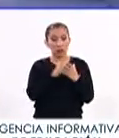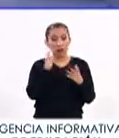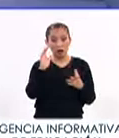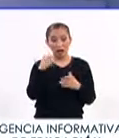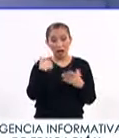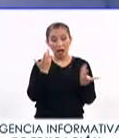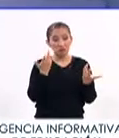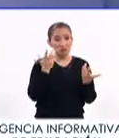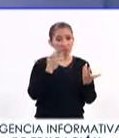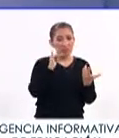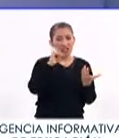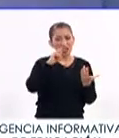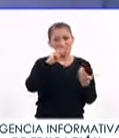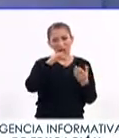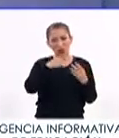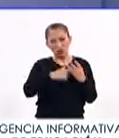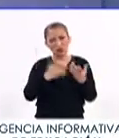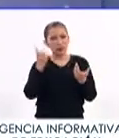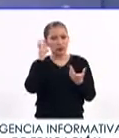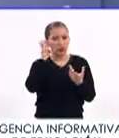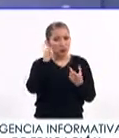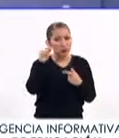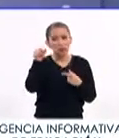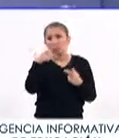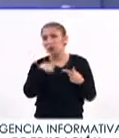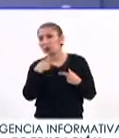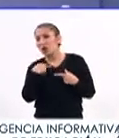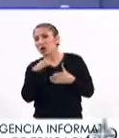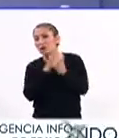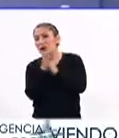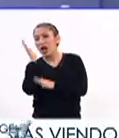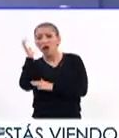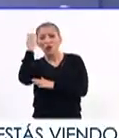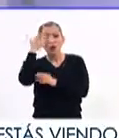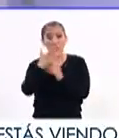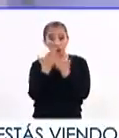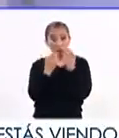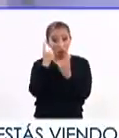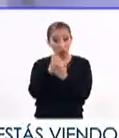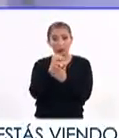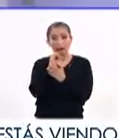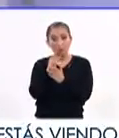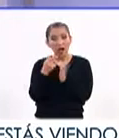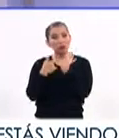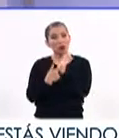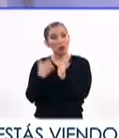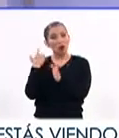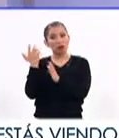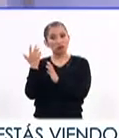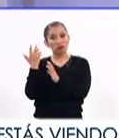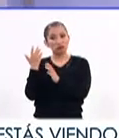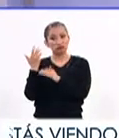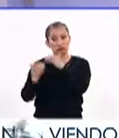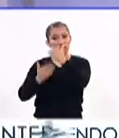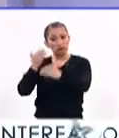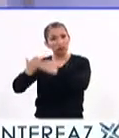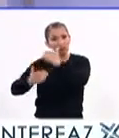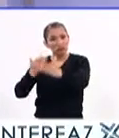mayoría de los instrumentos. Cada vez se escucha de más personas que van a Europa no solo a hacer estudios, sino a hacer una carrera,